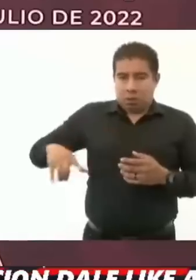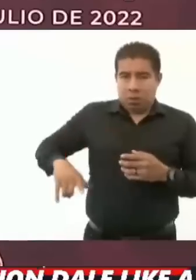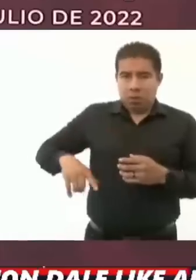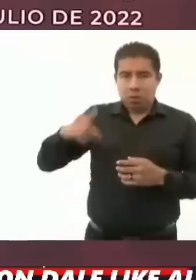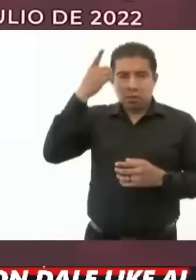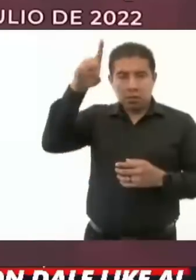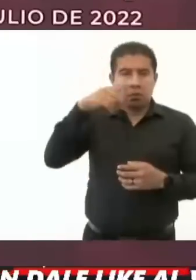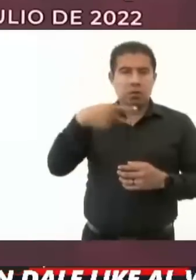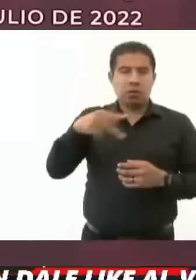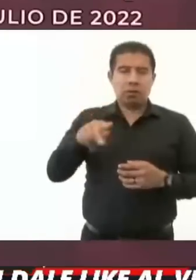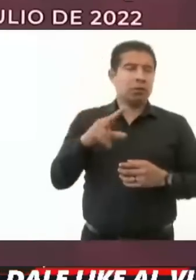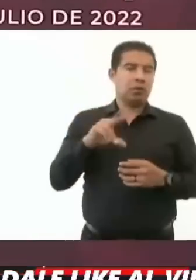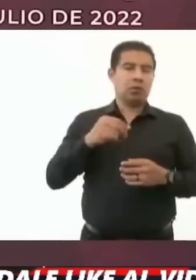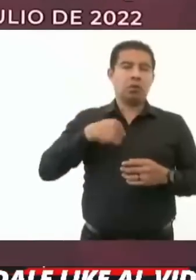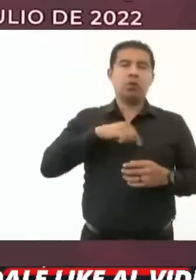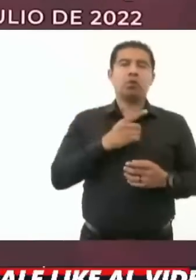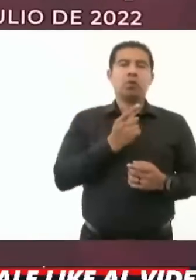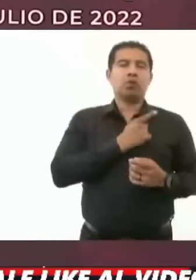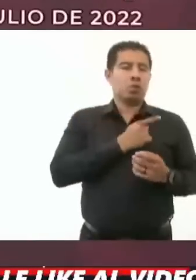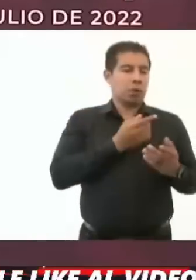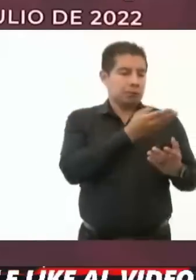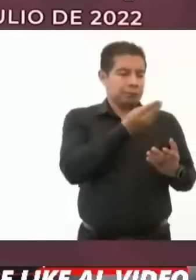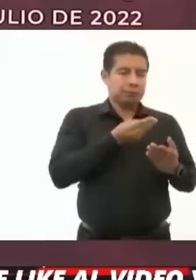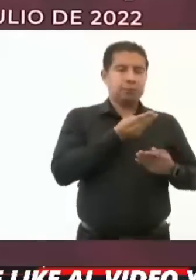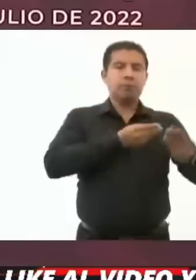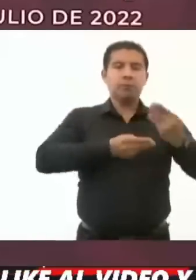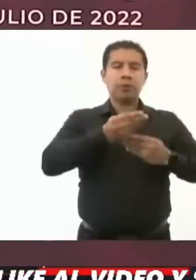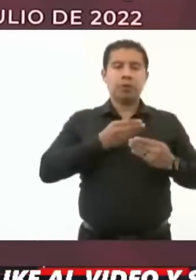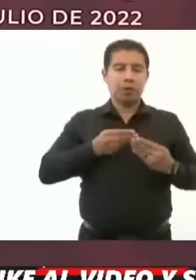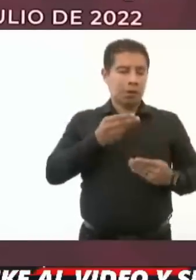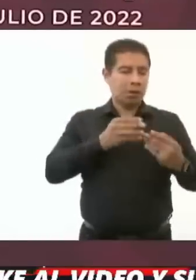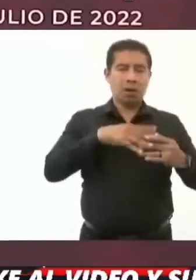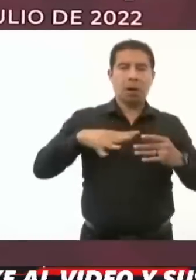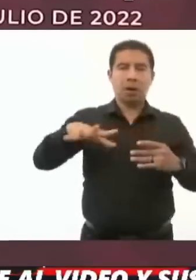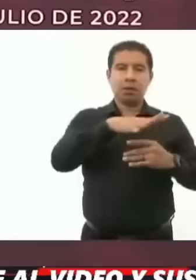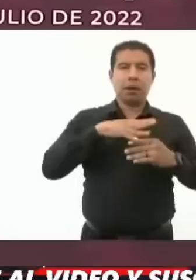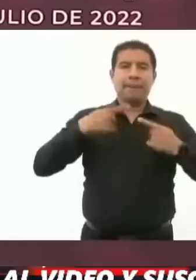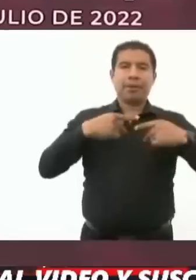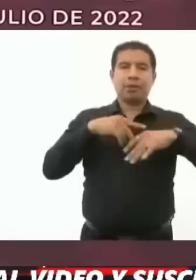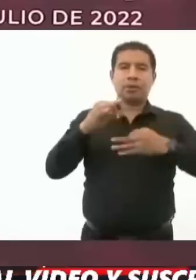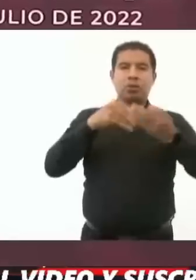los funcionarios somos simplemente administradores de los dineros del pueblo.